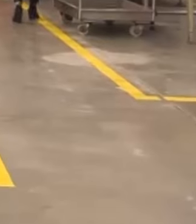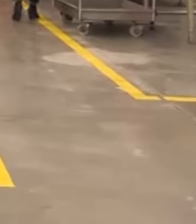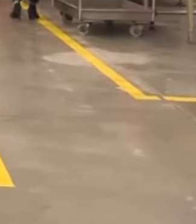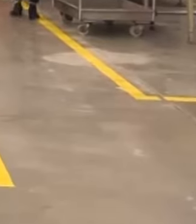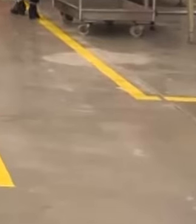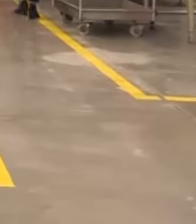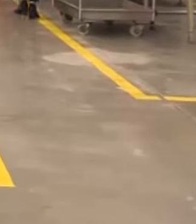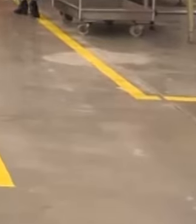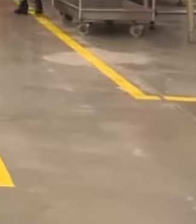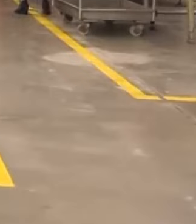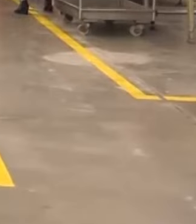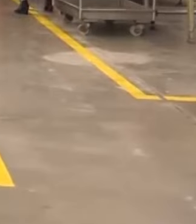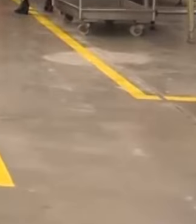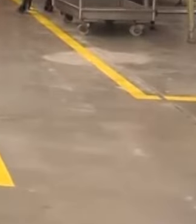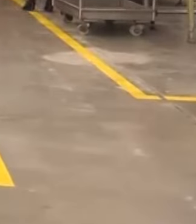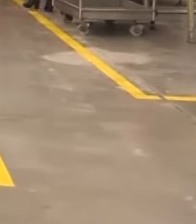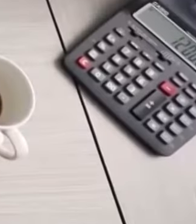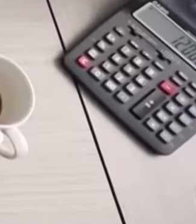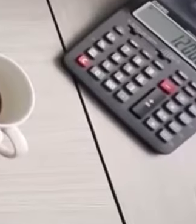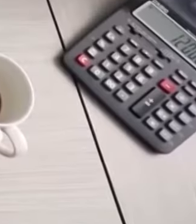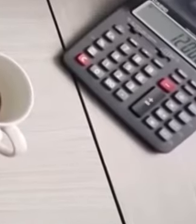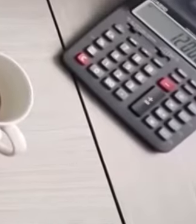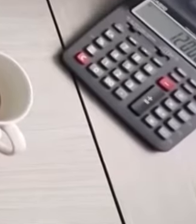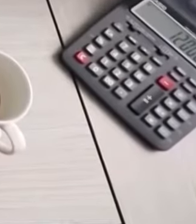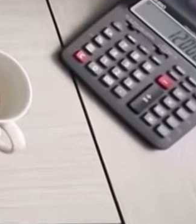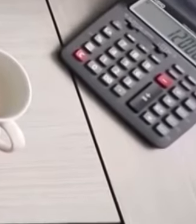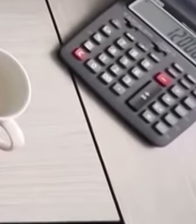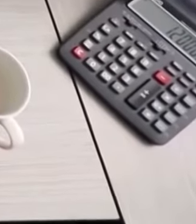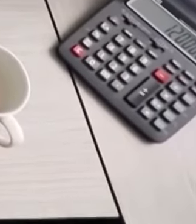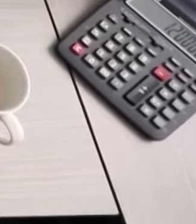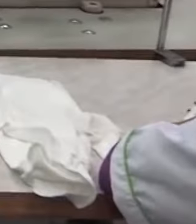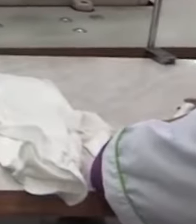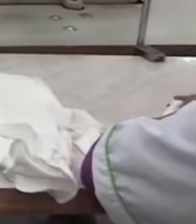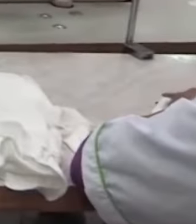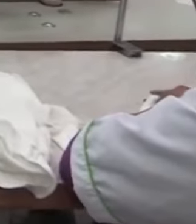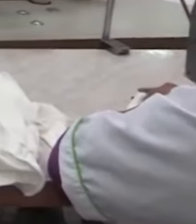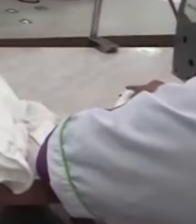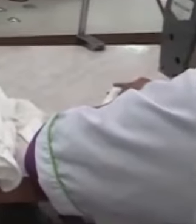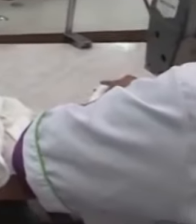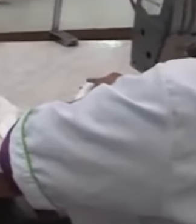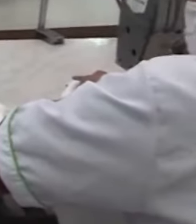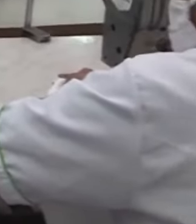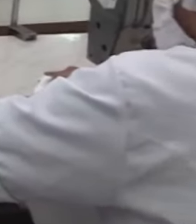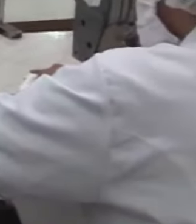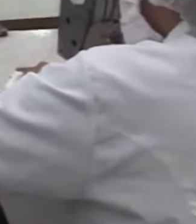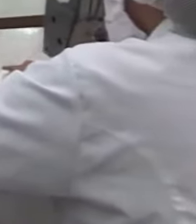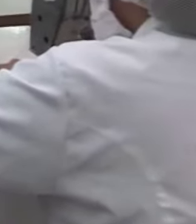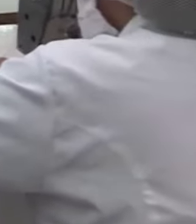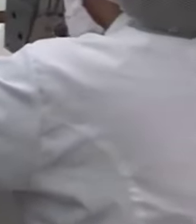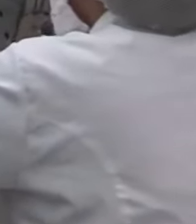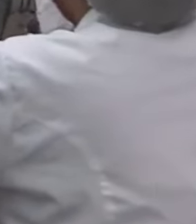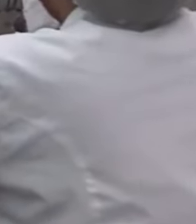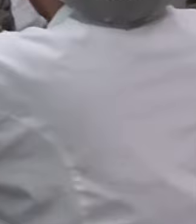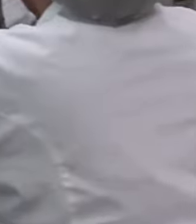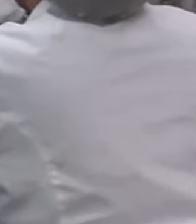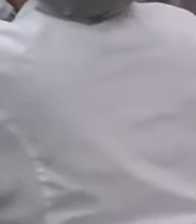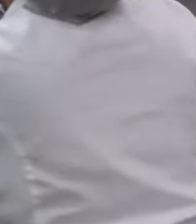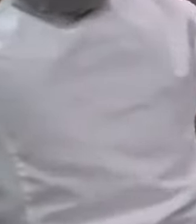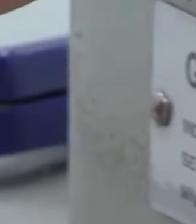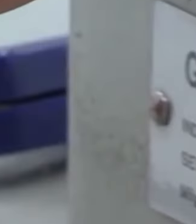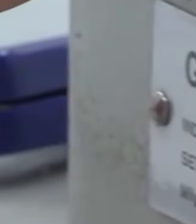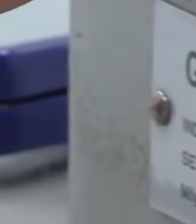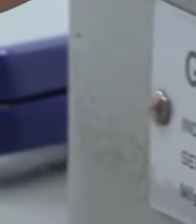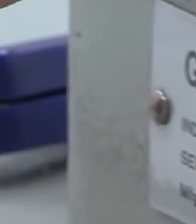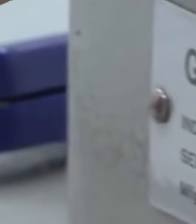1010 de 2006, la cual le daba trámite a los casos de acoso laboral por medio del Comité de Convivencia, un acto que se prestaba